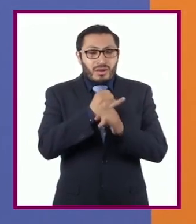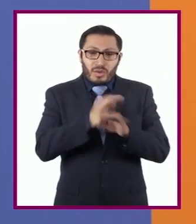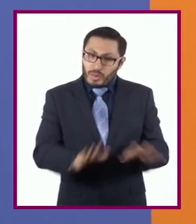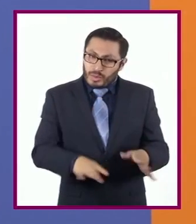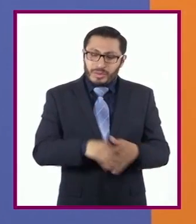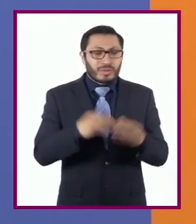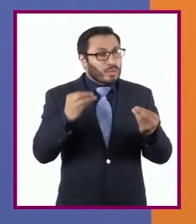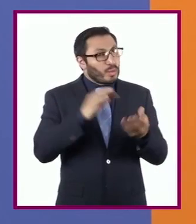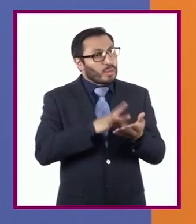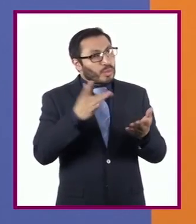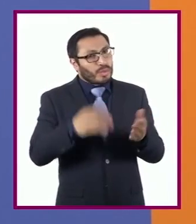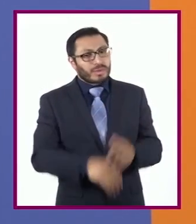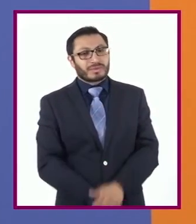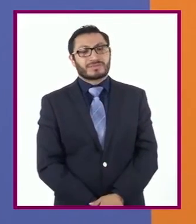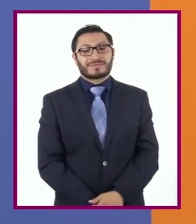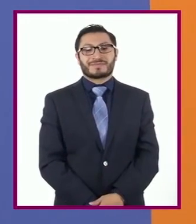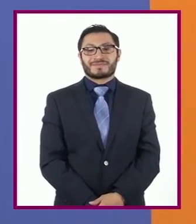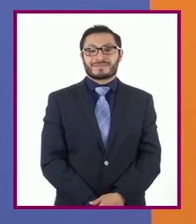información. Muchas gracias.